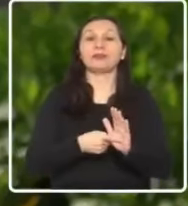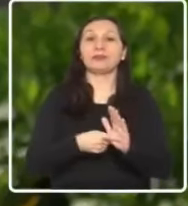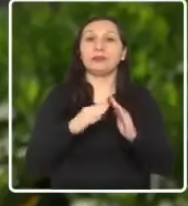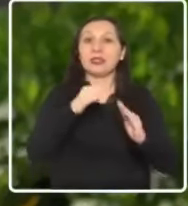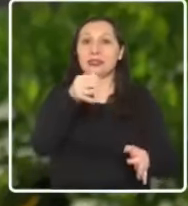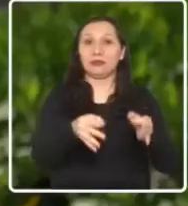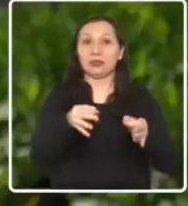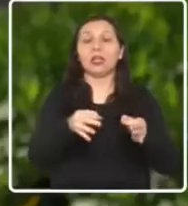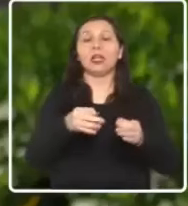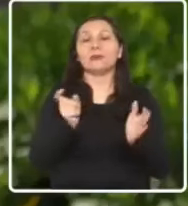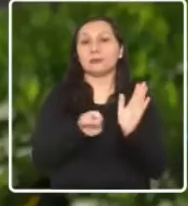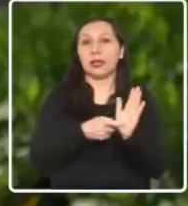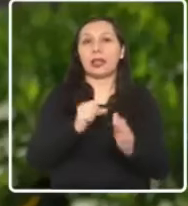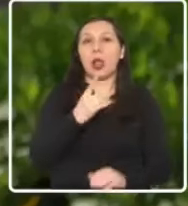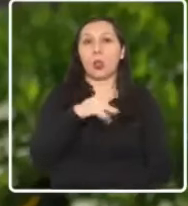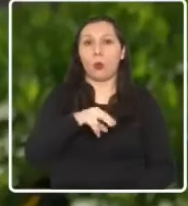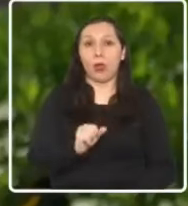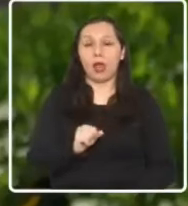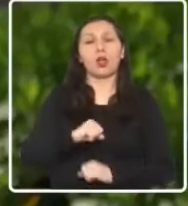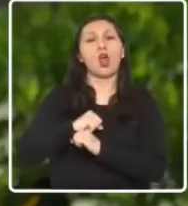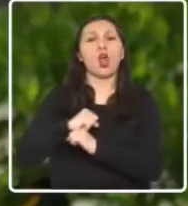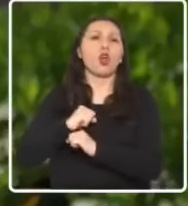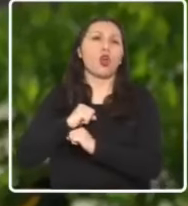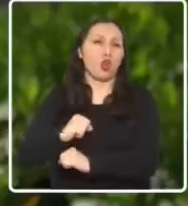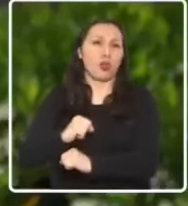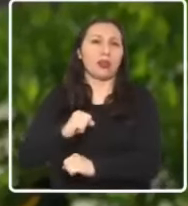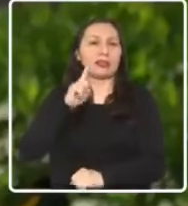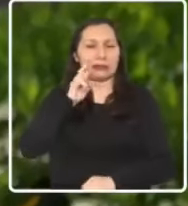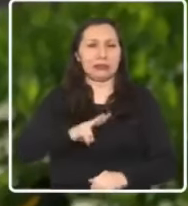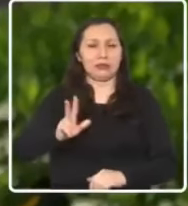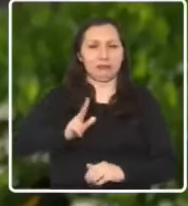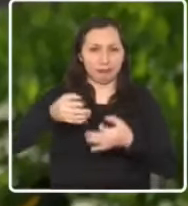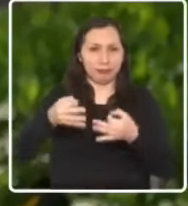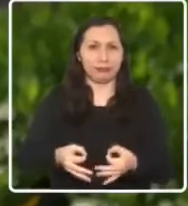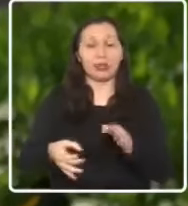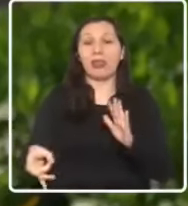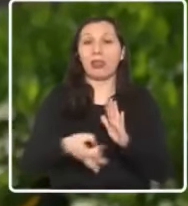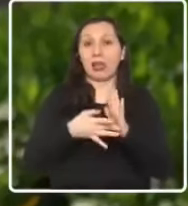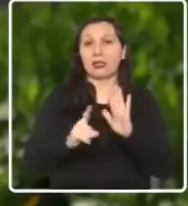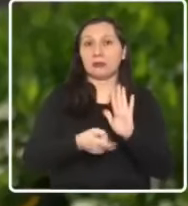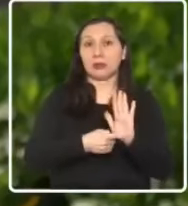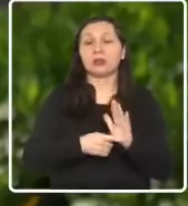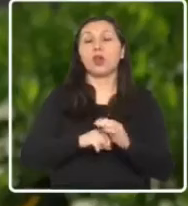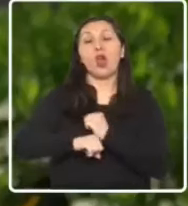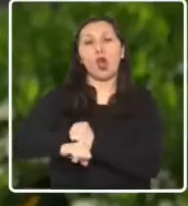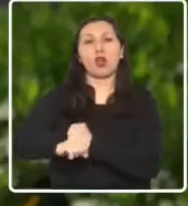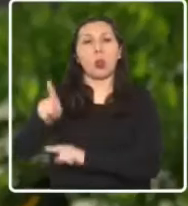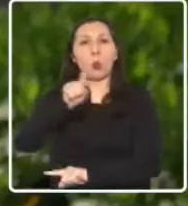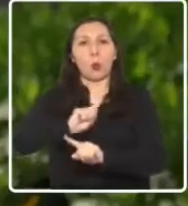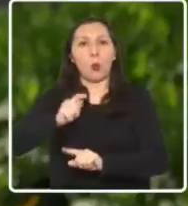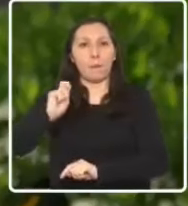tribunales tributarios y aduaneros, el combate a la informalidad, los delitos tributarios, el combate a la elusión,